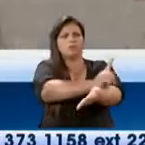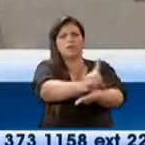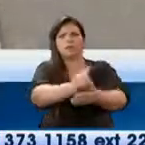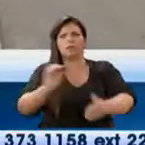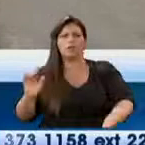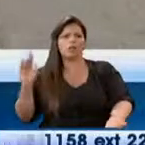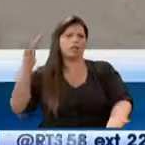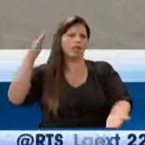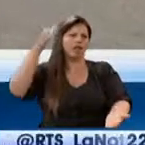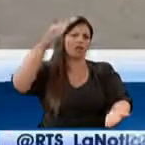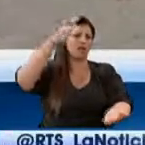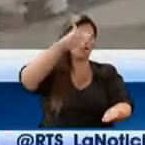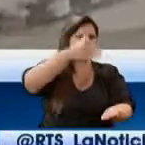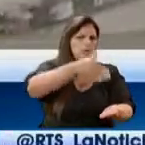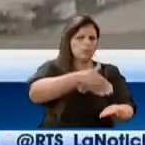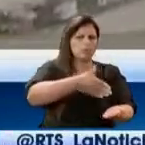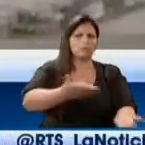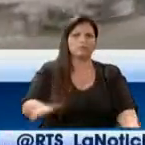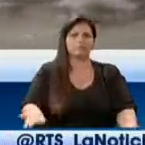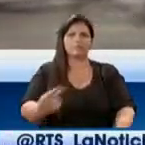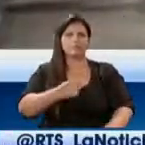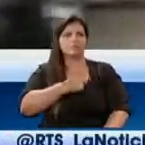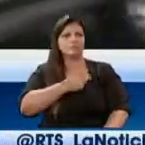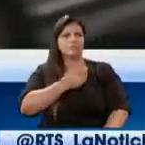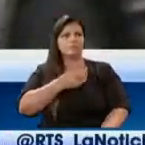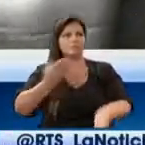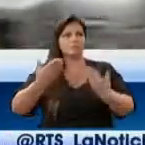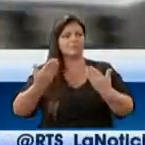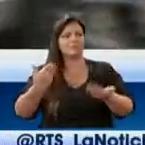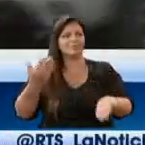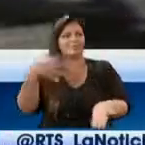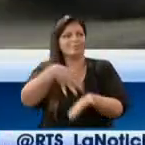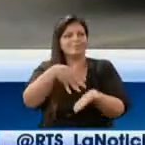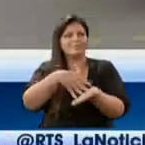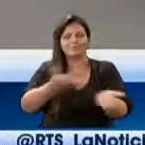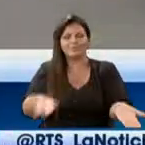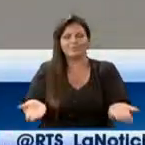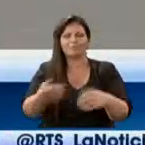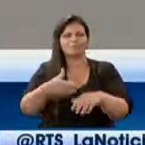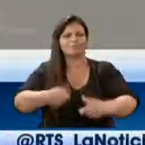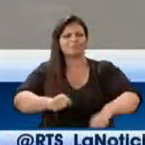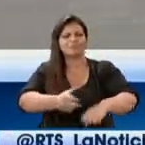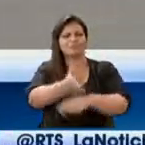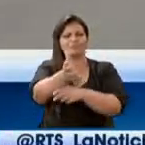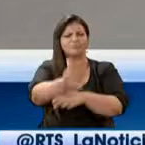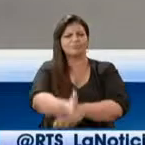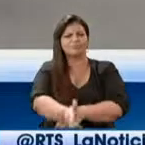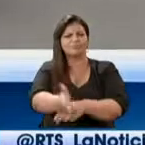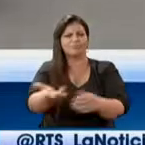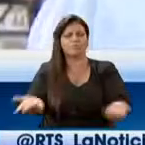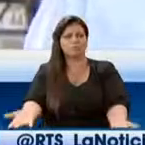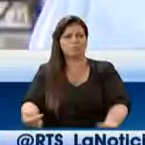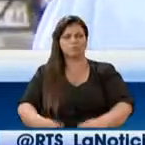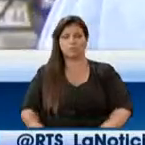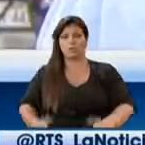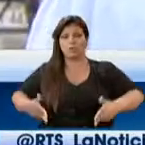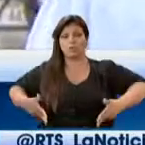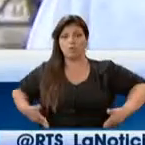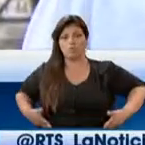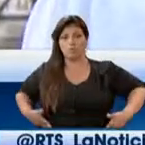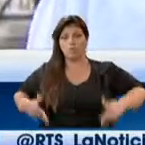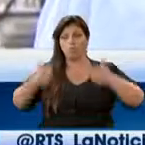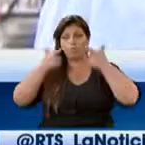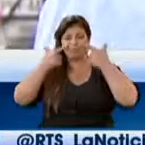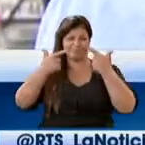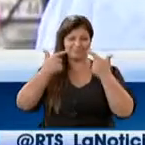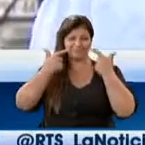comenta que han sido varias las denuncias de motos que han sido sustraídas desde este parqueadero. Sé que se han robado unas motos y que la moto pasó, la última